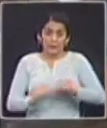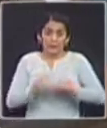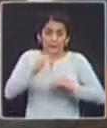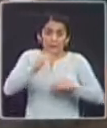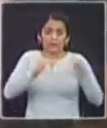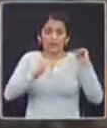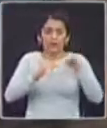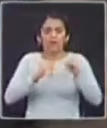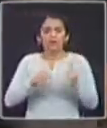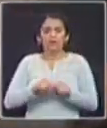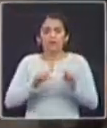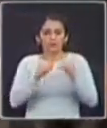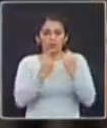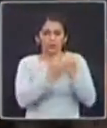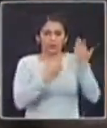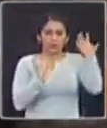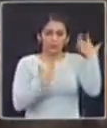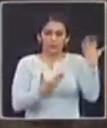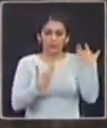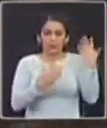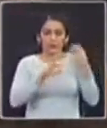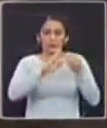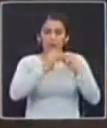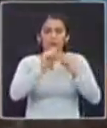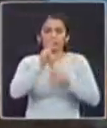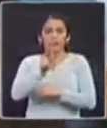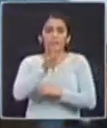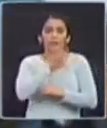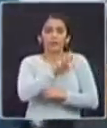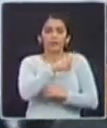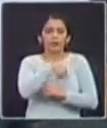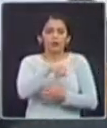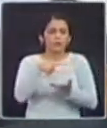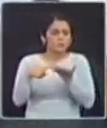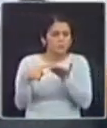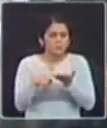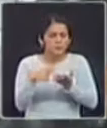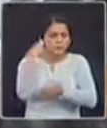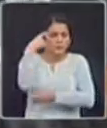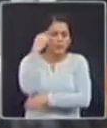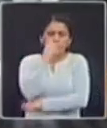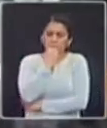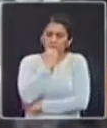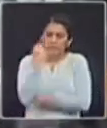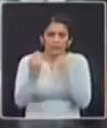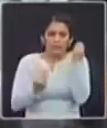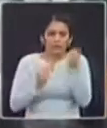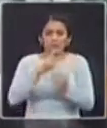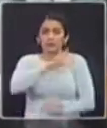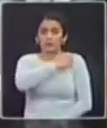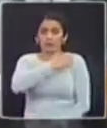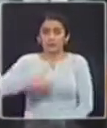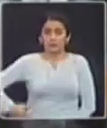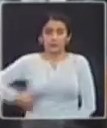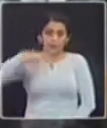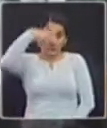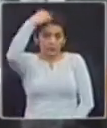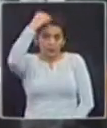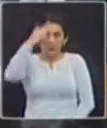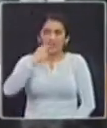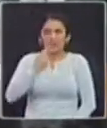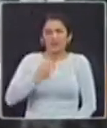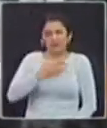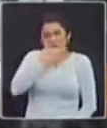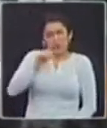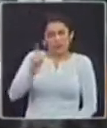País. Ellos están analizando, como ya se ha señalado, pedir o no la renuncia al vicepresidente de la República, que